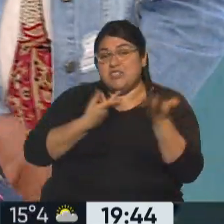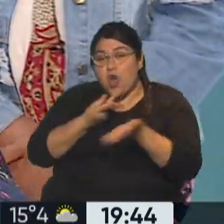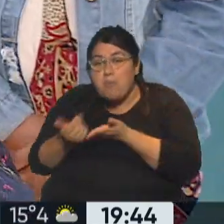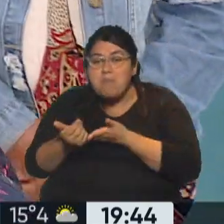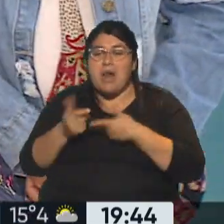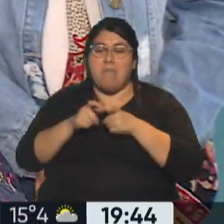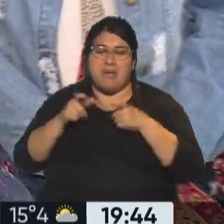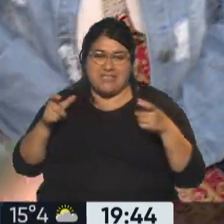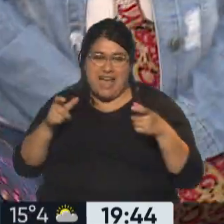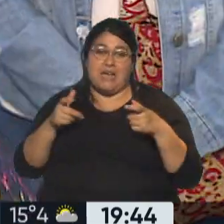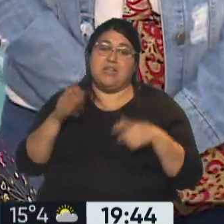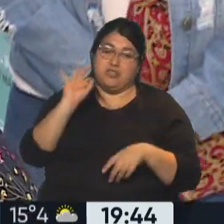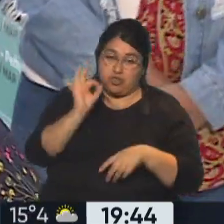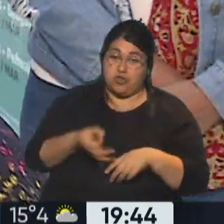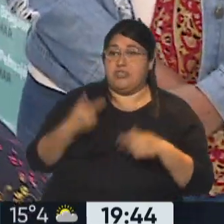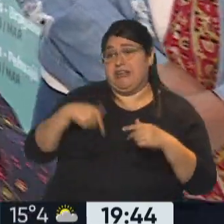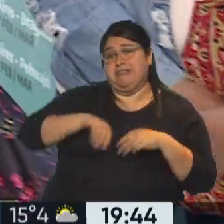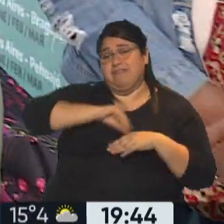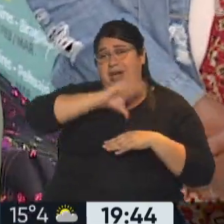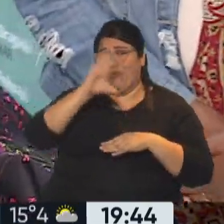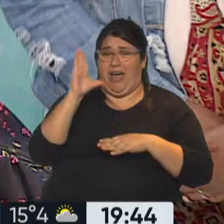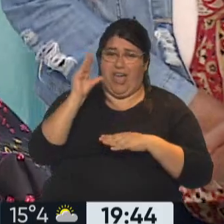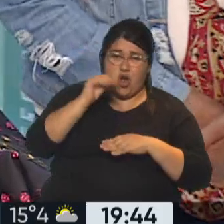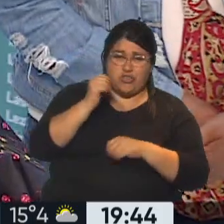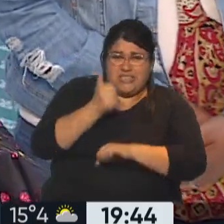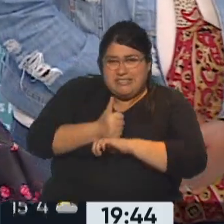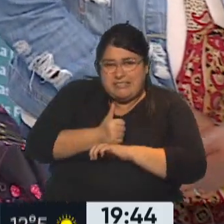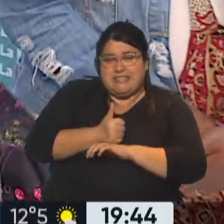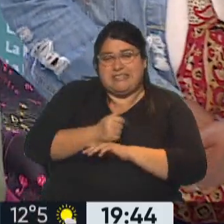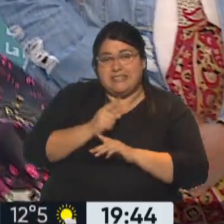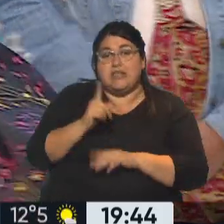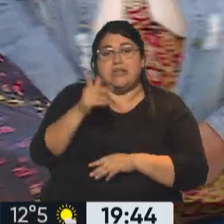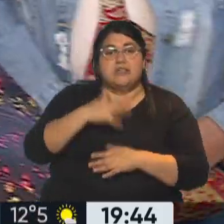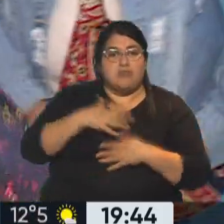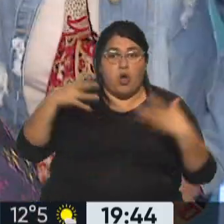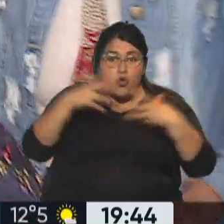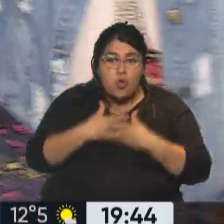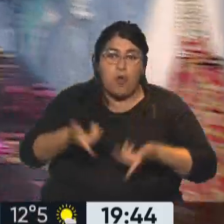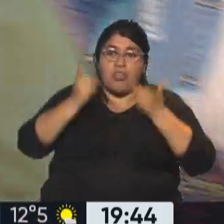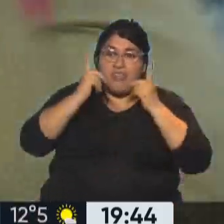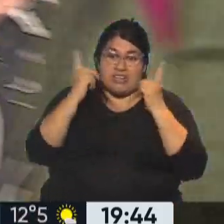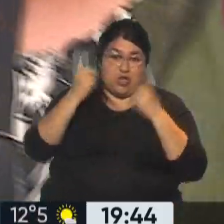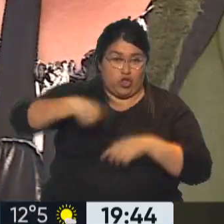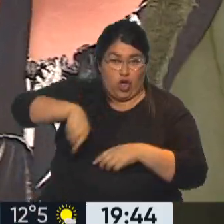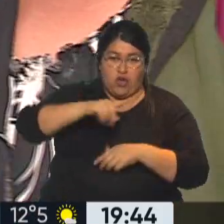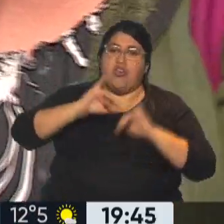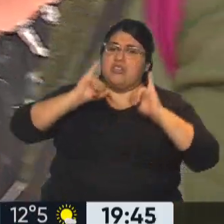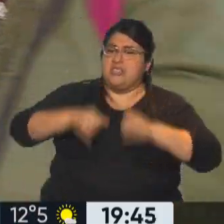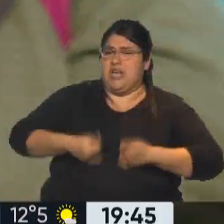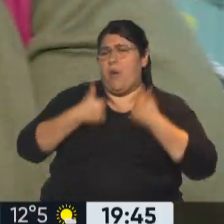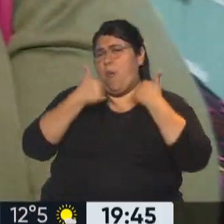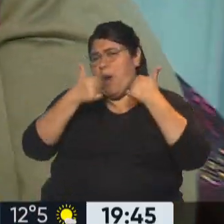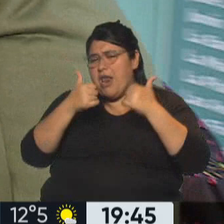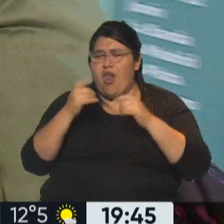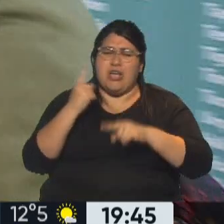pasaje a Retiro, a pesar que nos quedamos toda la noche y compartir este buen momento. Así pasaron bien, todos un grupo divertido ya. Espectacular, muy buena onda,